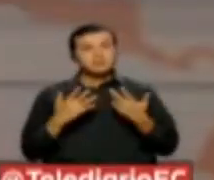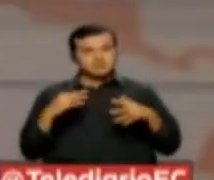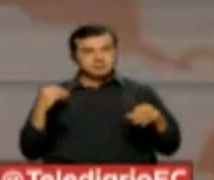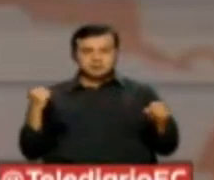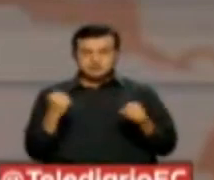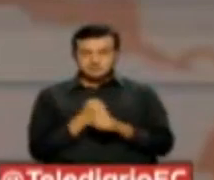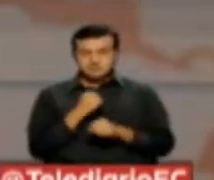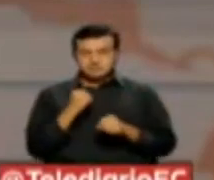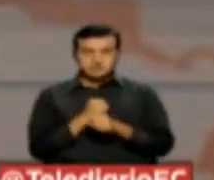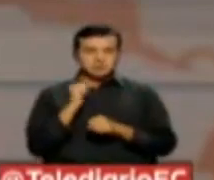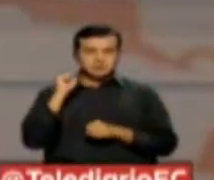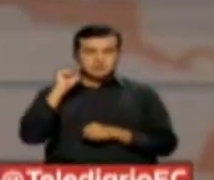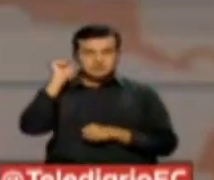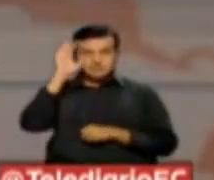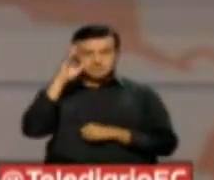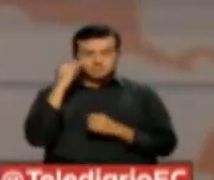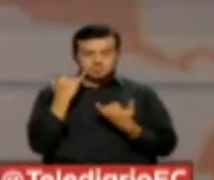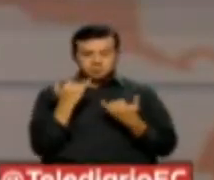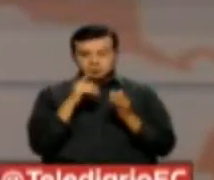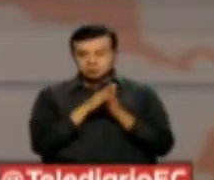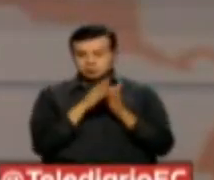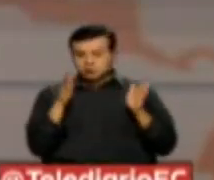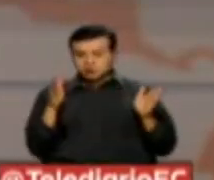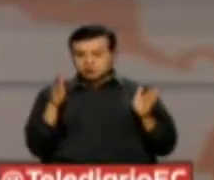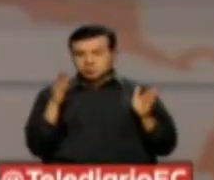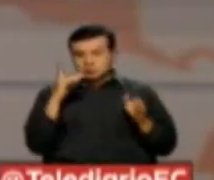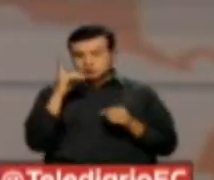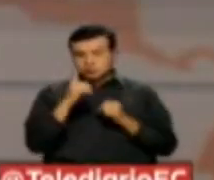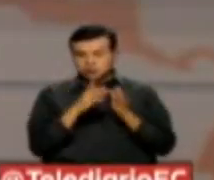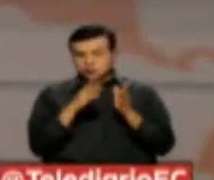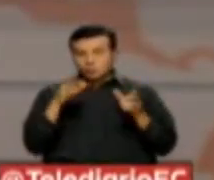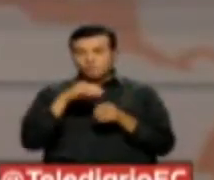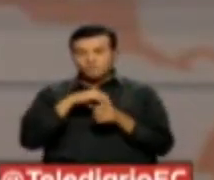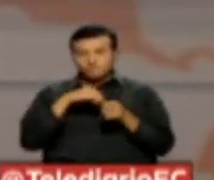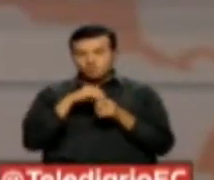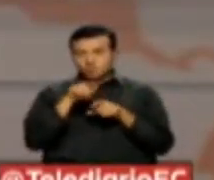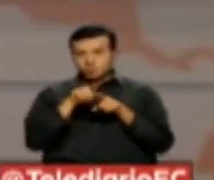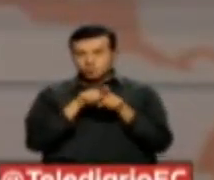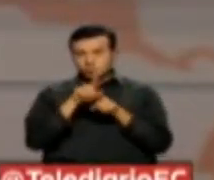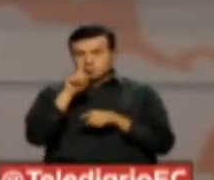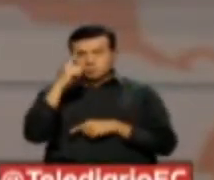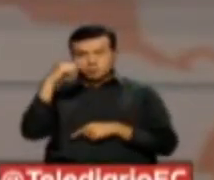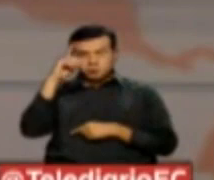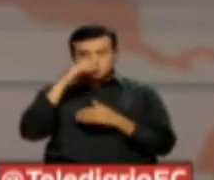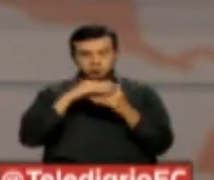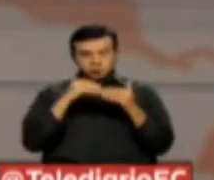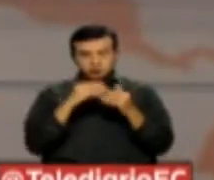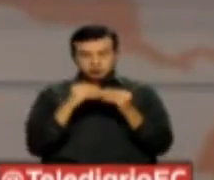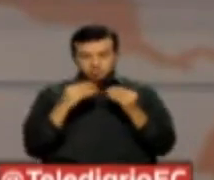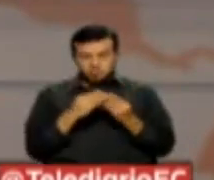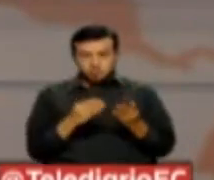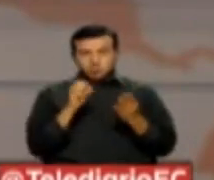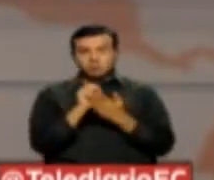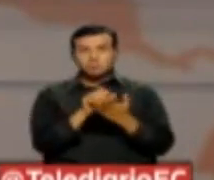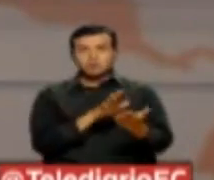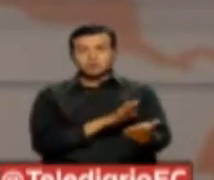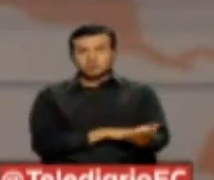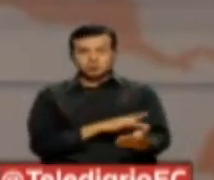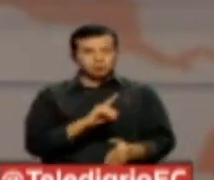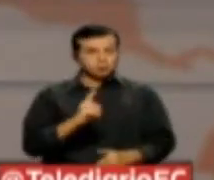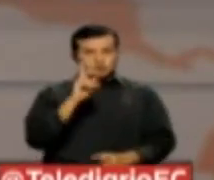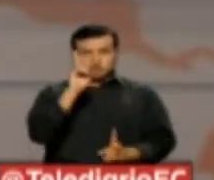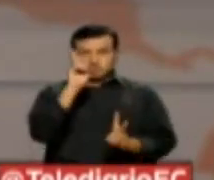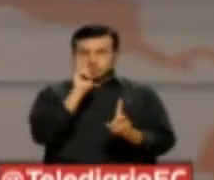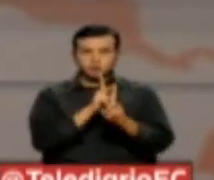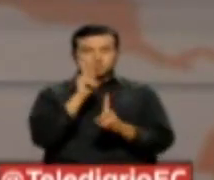sobre eso en este año va a salir un fondos concursables por un millón de dólares para proyectos únicamente